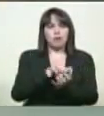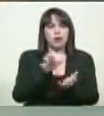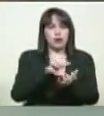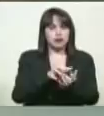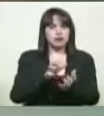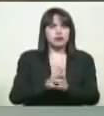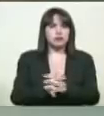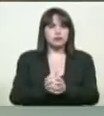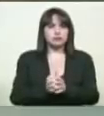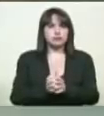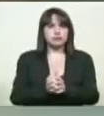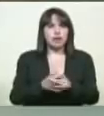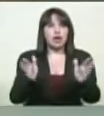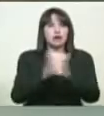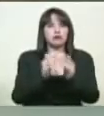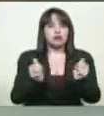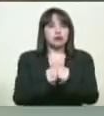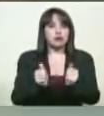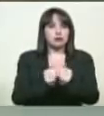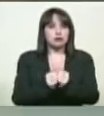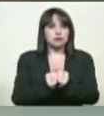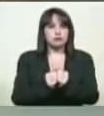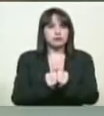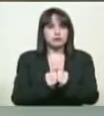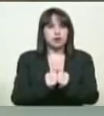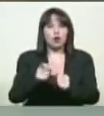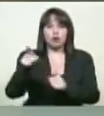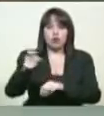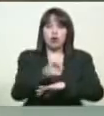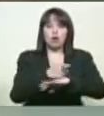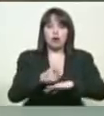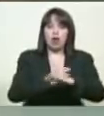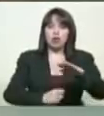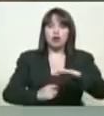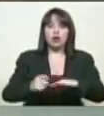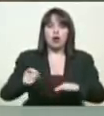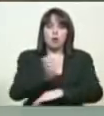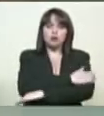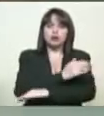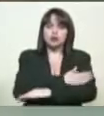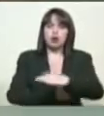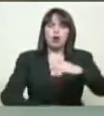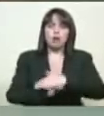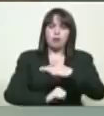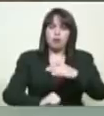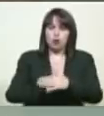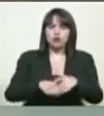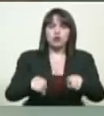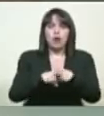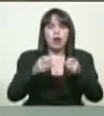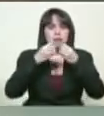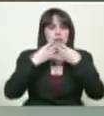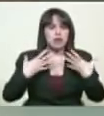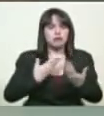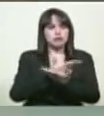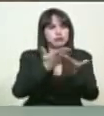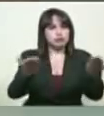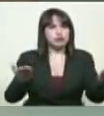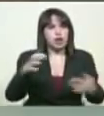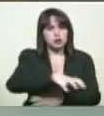cuento con ustedes como gobernadores de oposición para el bien también de esos estados y cuenten ustedes conmigo